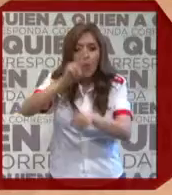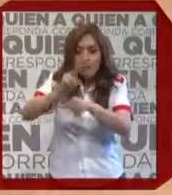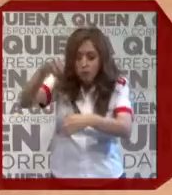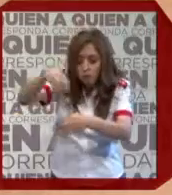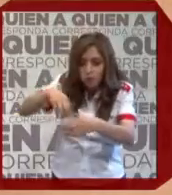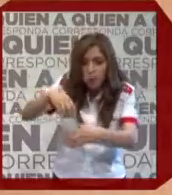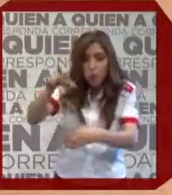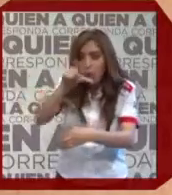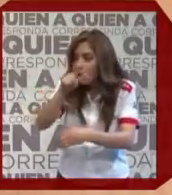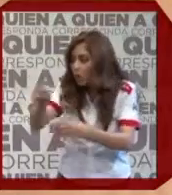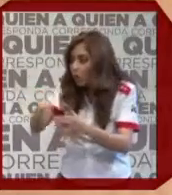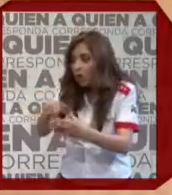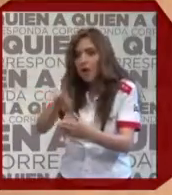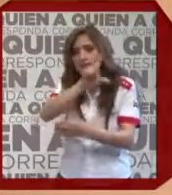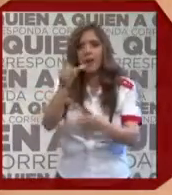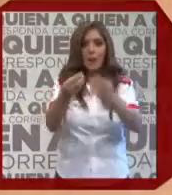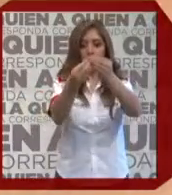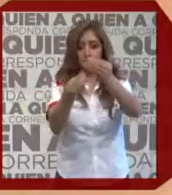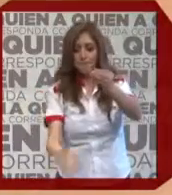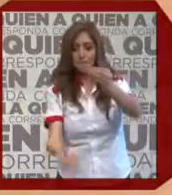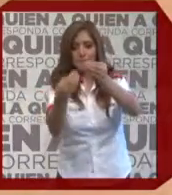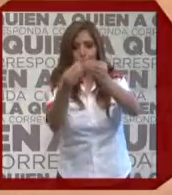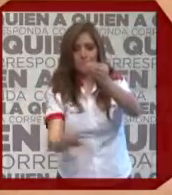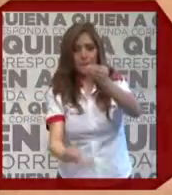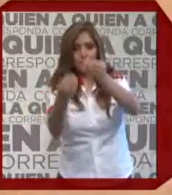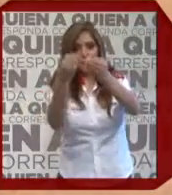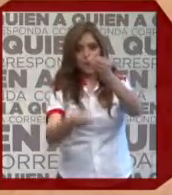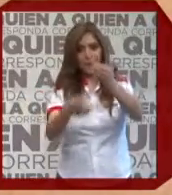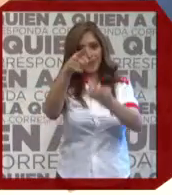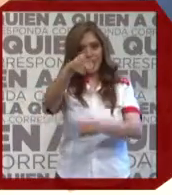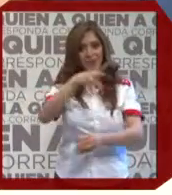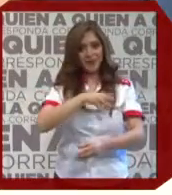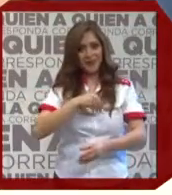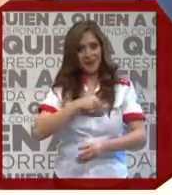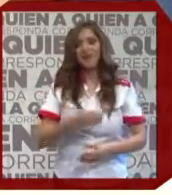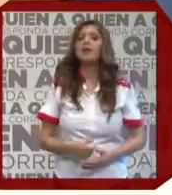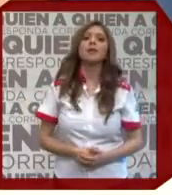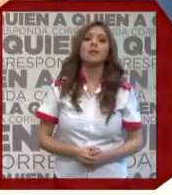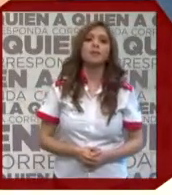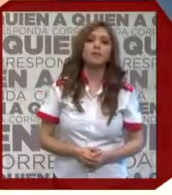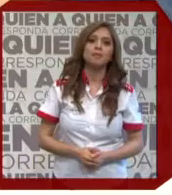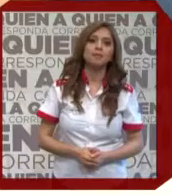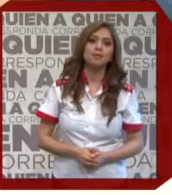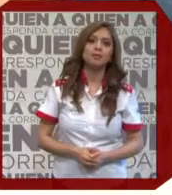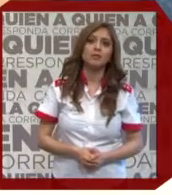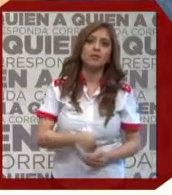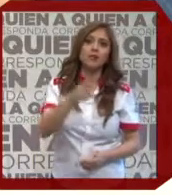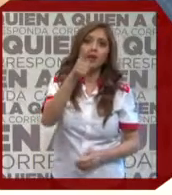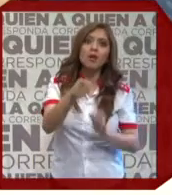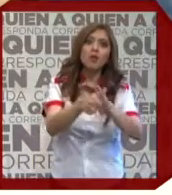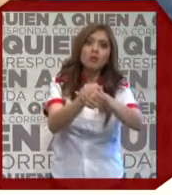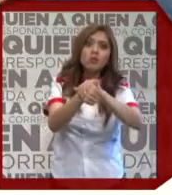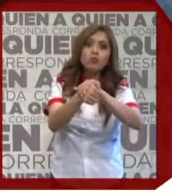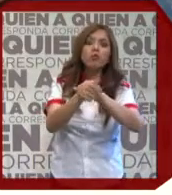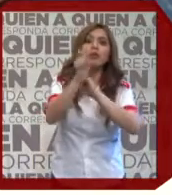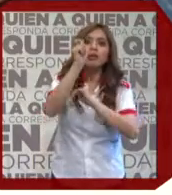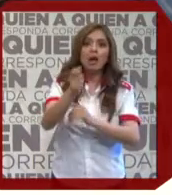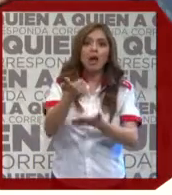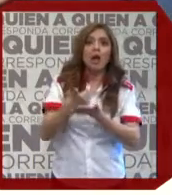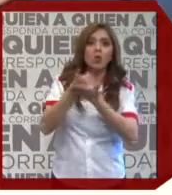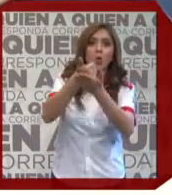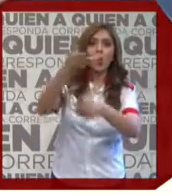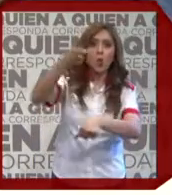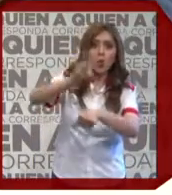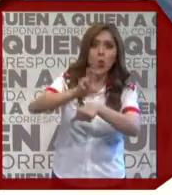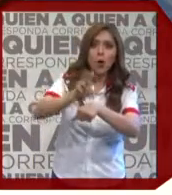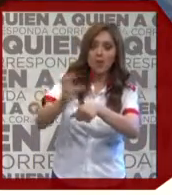un lugar seguro, comienzan la fase vital de su ciclo de vida. Una vez que la tortuga empieza a desovar, es empezar a recolectar los huevos, ¿no? Para